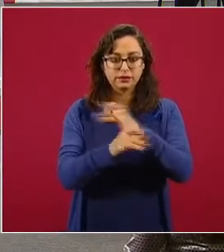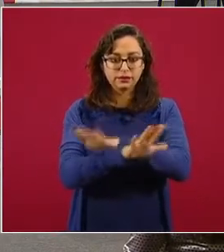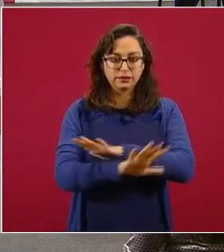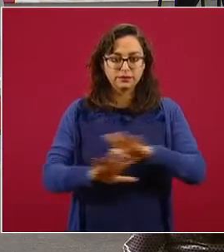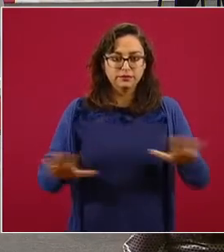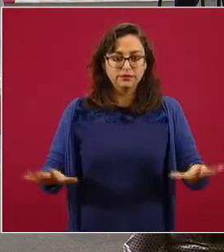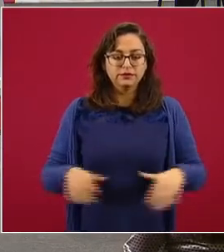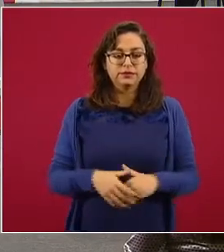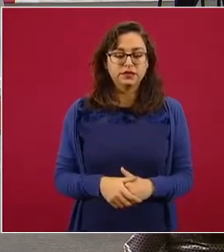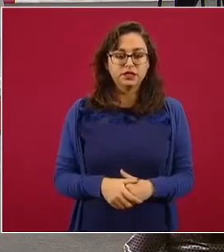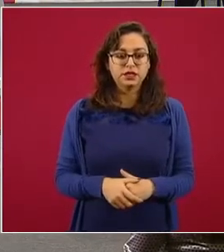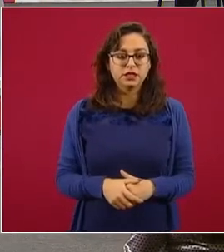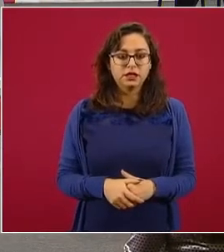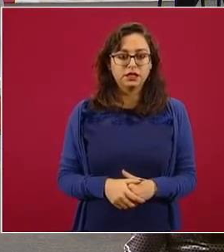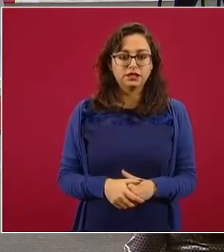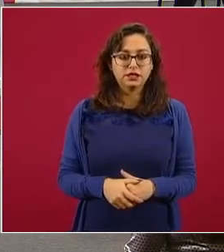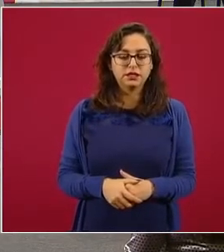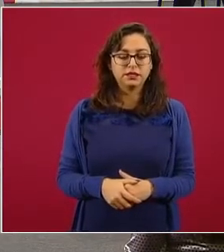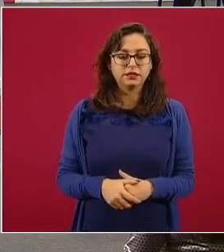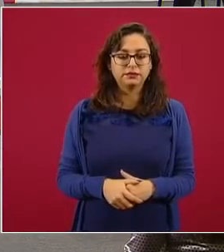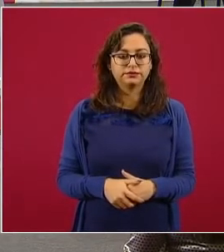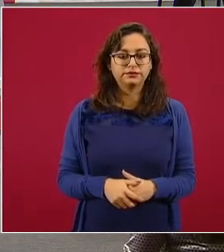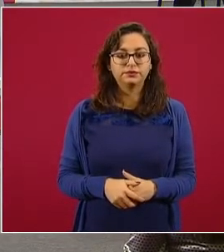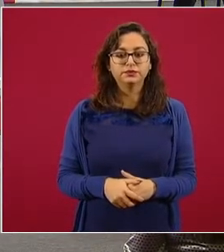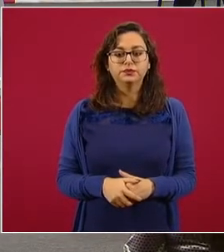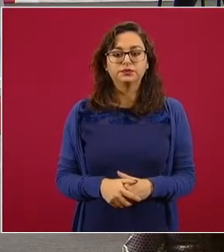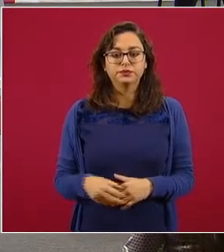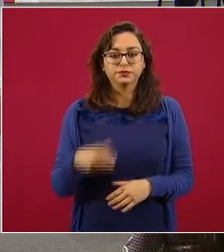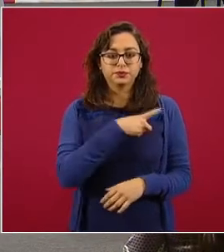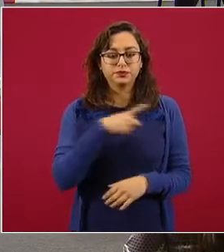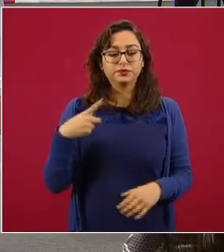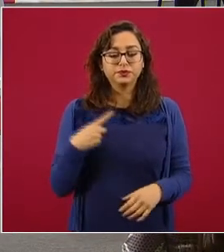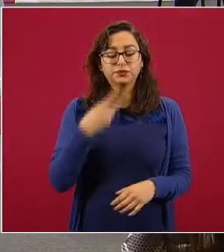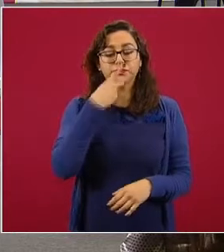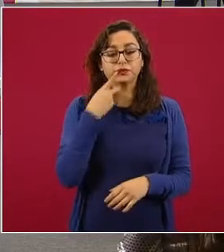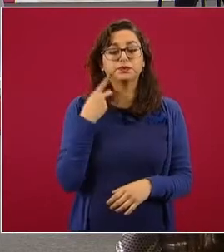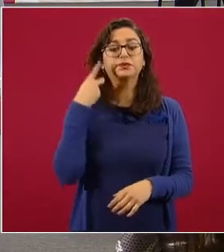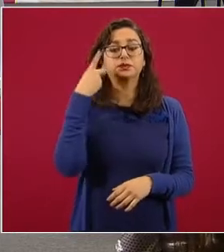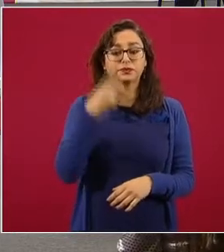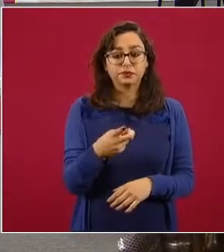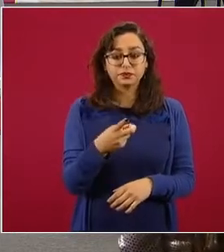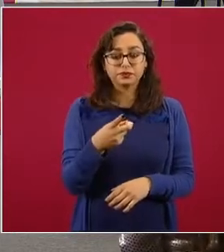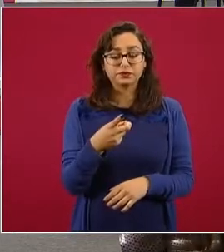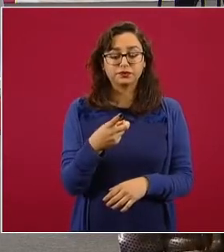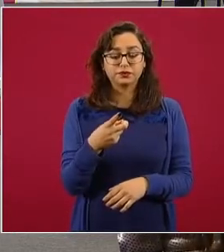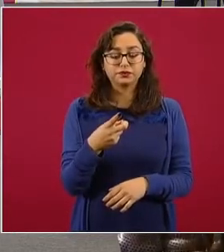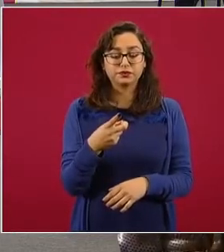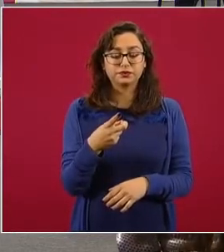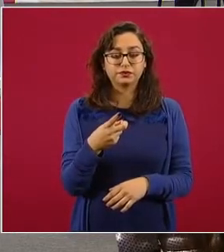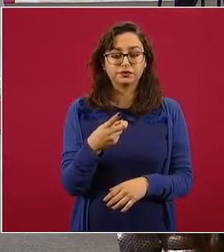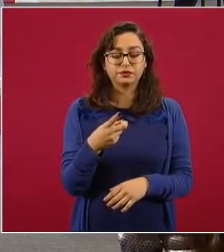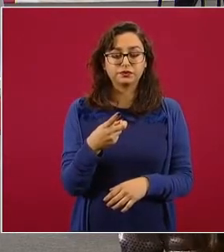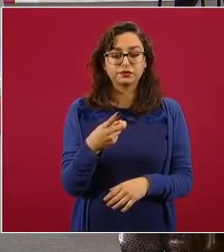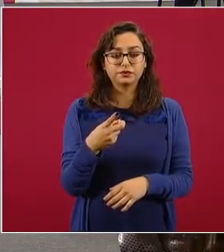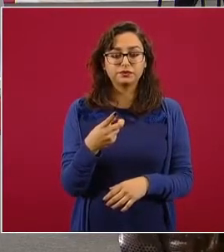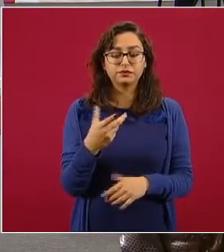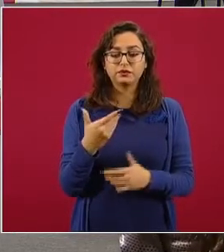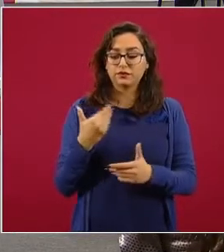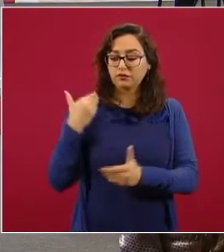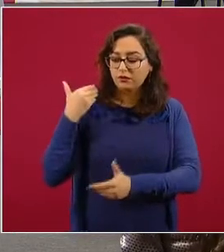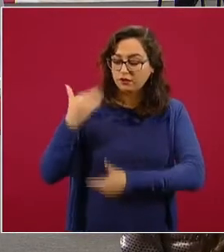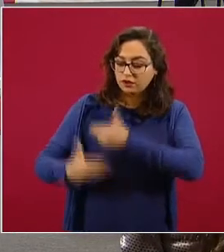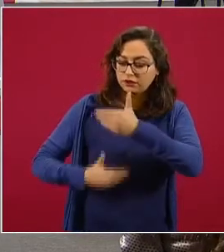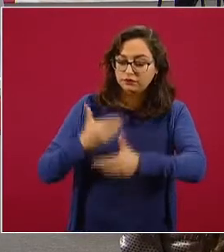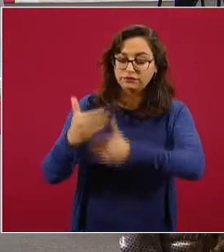Bueno, en primer lugar, informarles que siguiendo los avances que se lograron en materia de